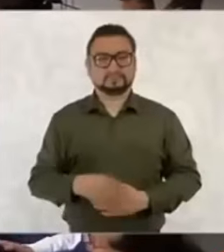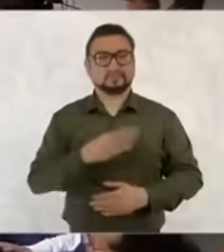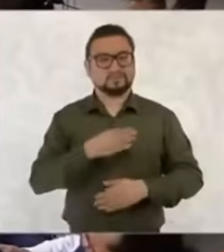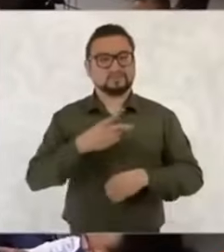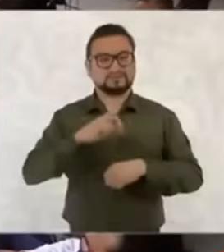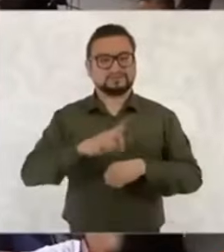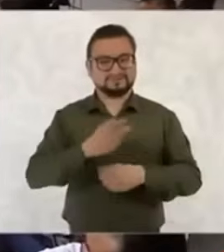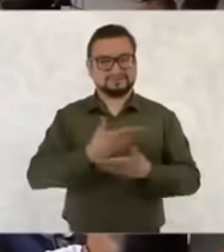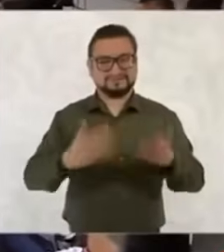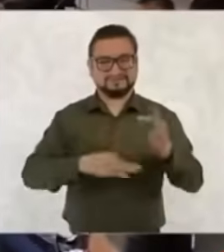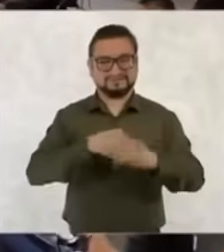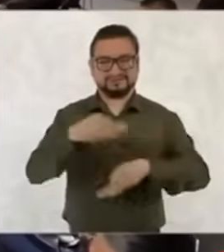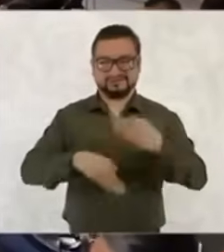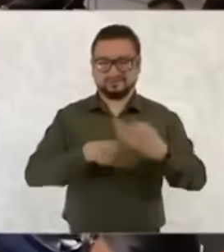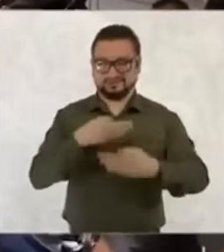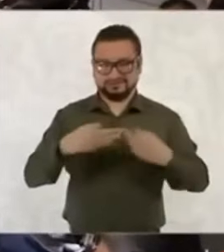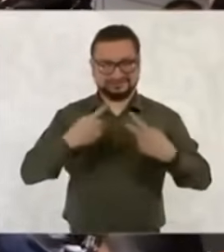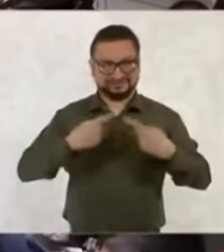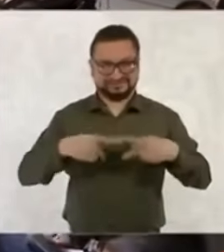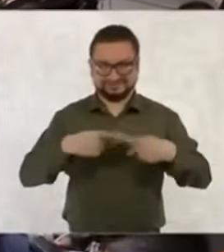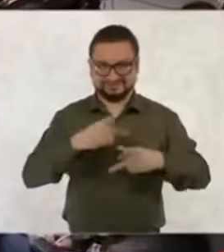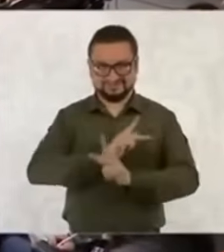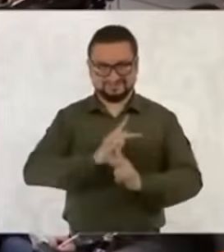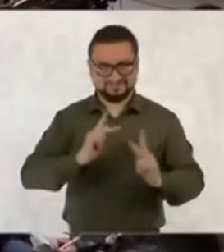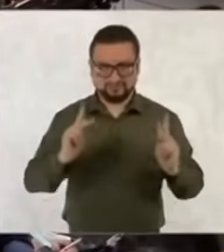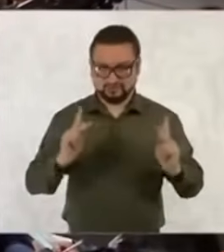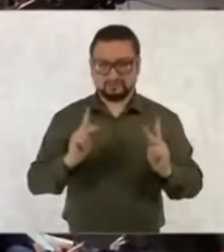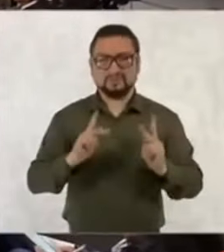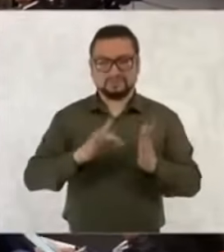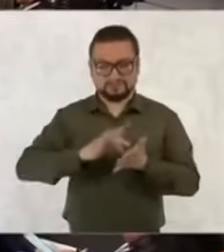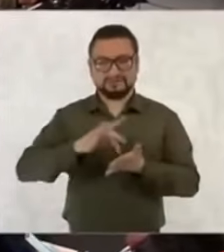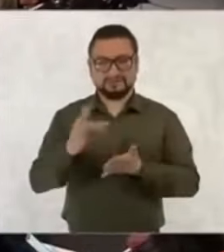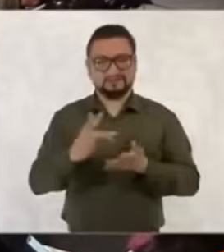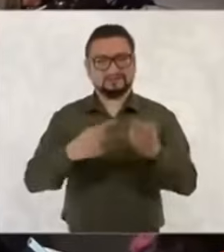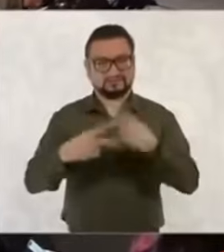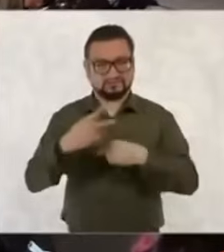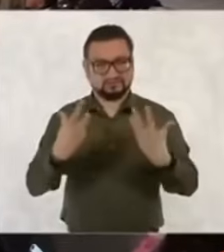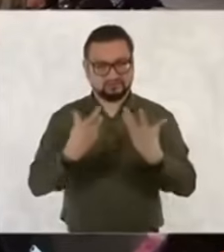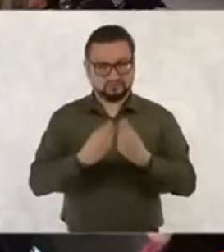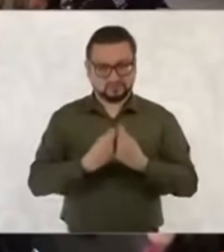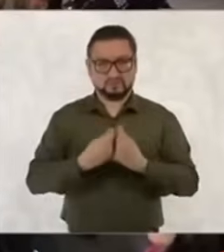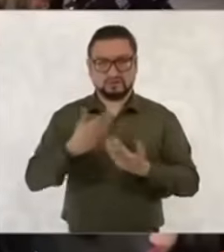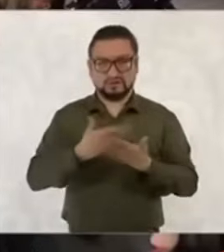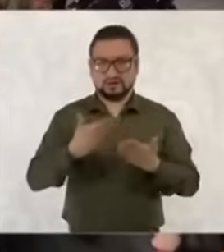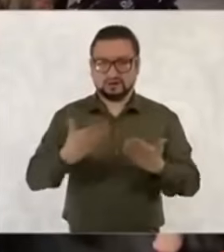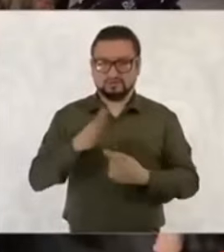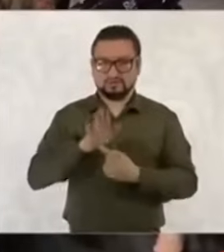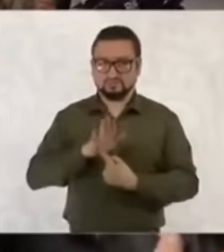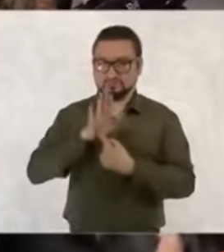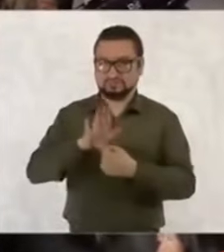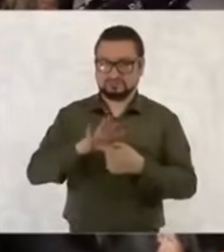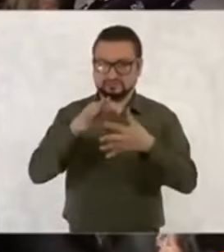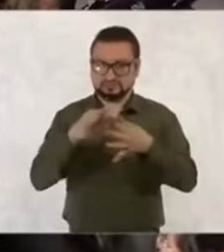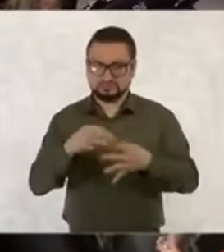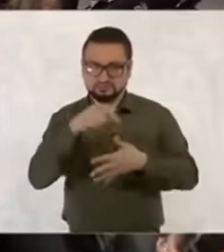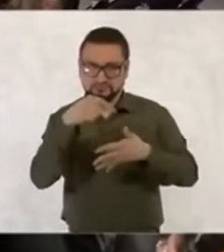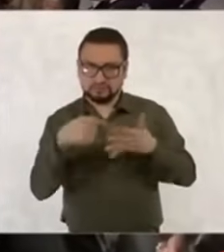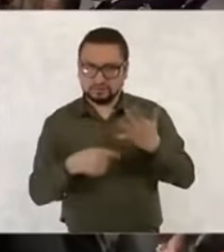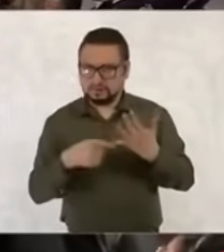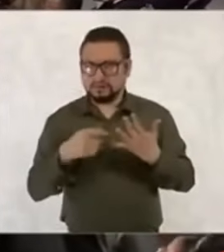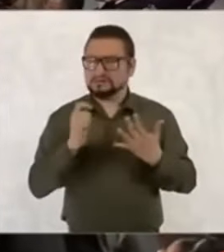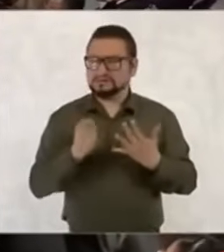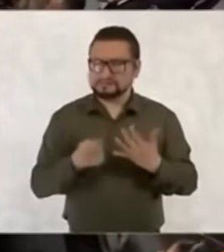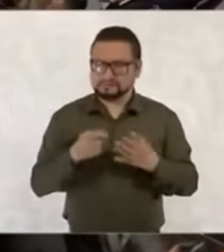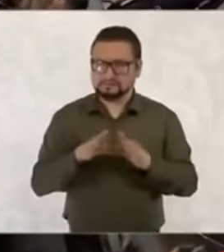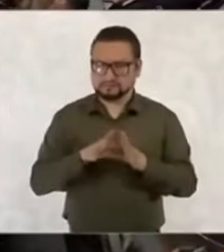Muy buenos días a todos, a todas. Gracias por acompañarnos. Efectivamente, vamos a presentar las líneas generales, los